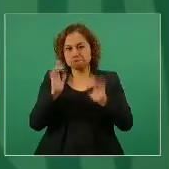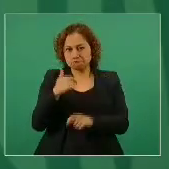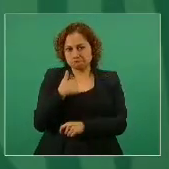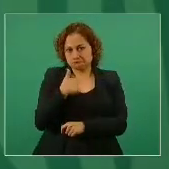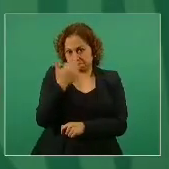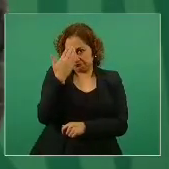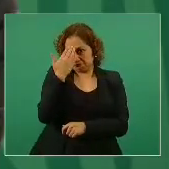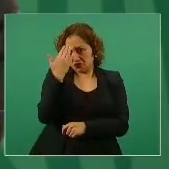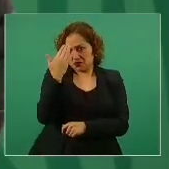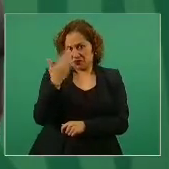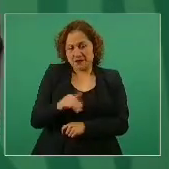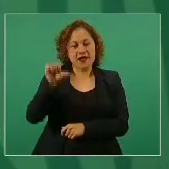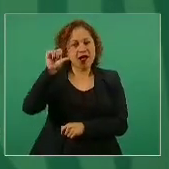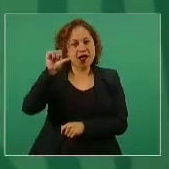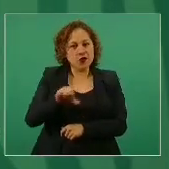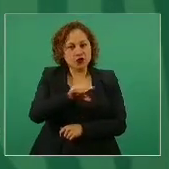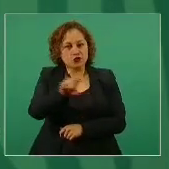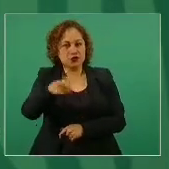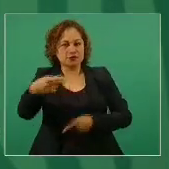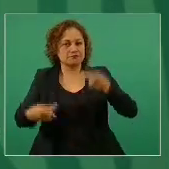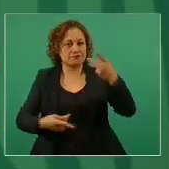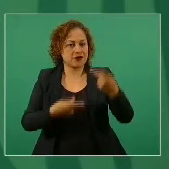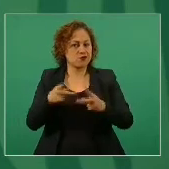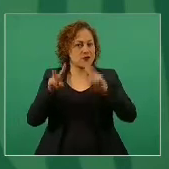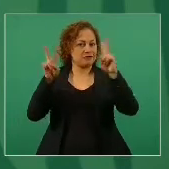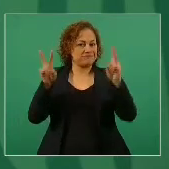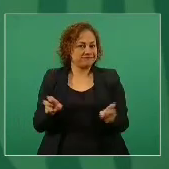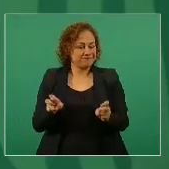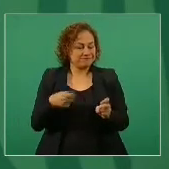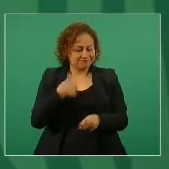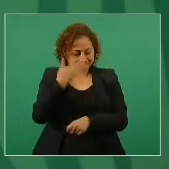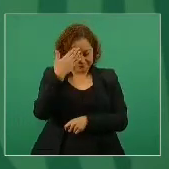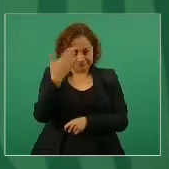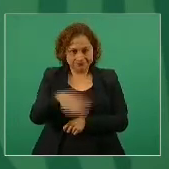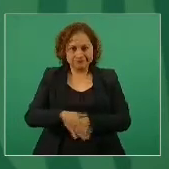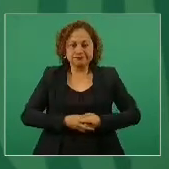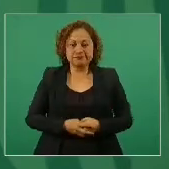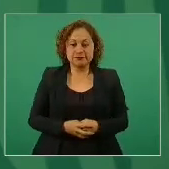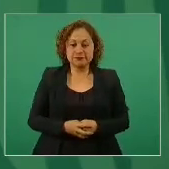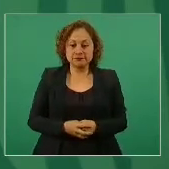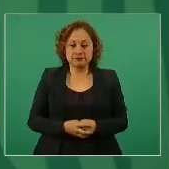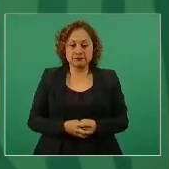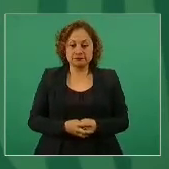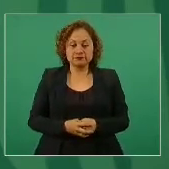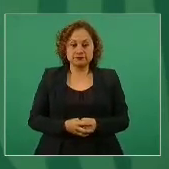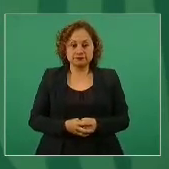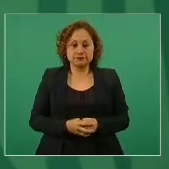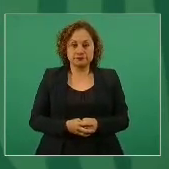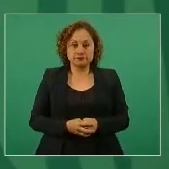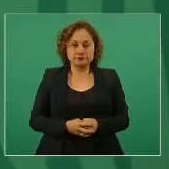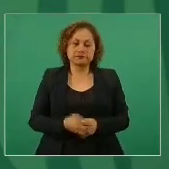sabía que me iban a preguntar sobre este tema y yo tengo la